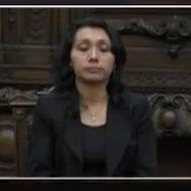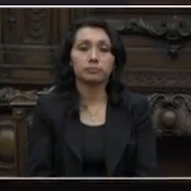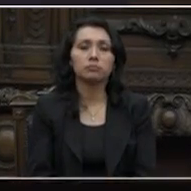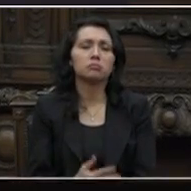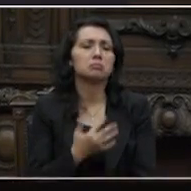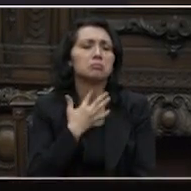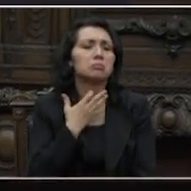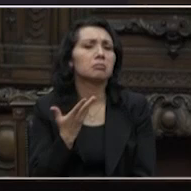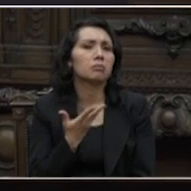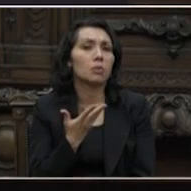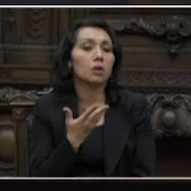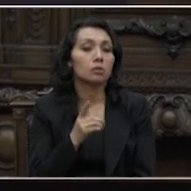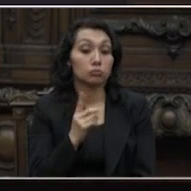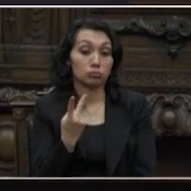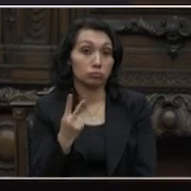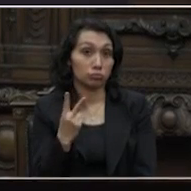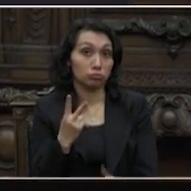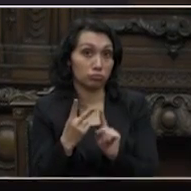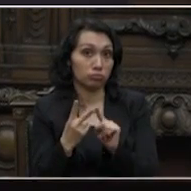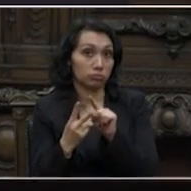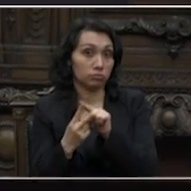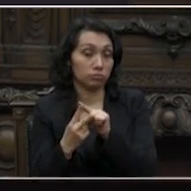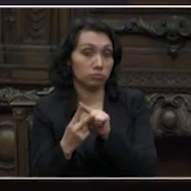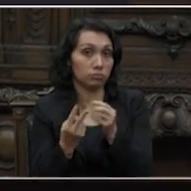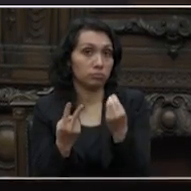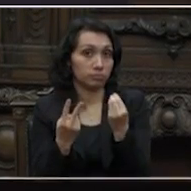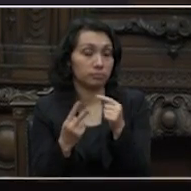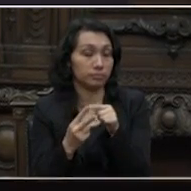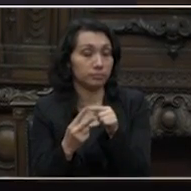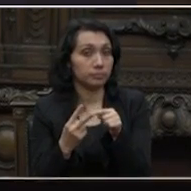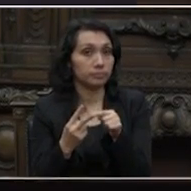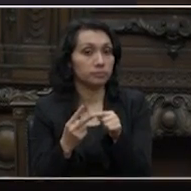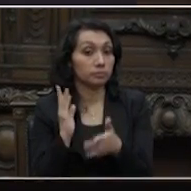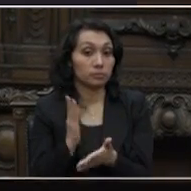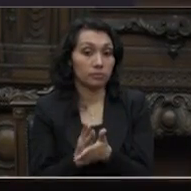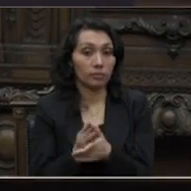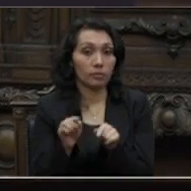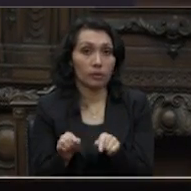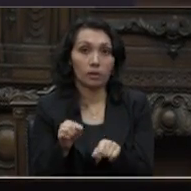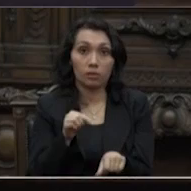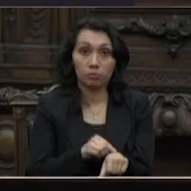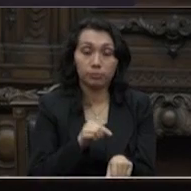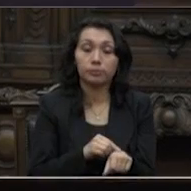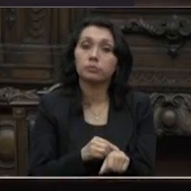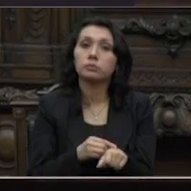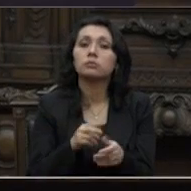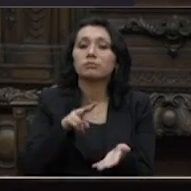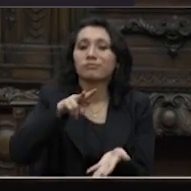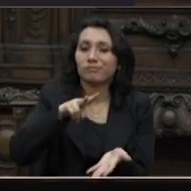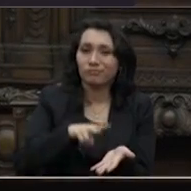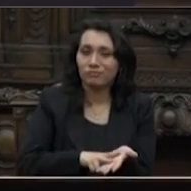¿Por qué? Porque en esos dos casos, y es hasta ese momento donde